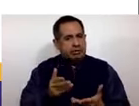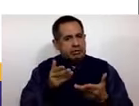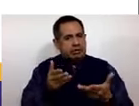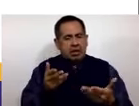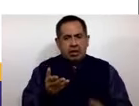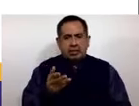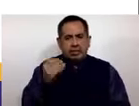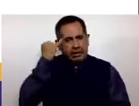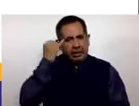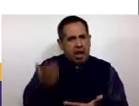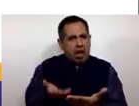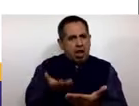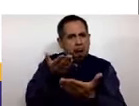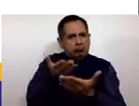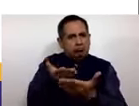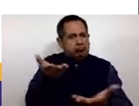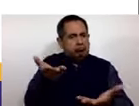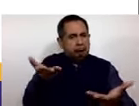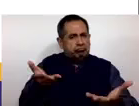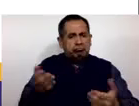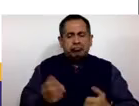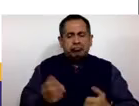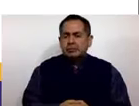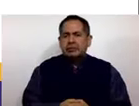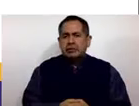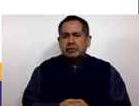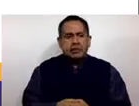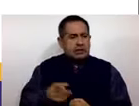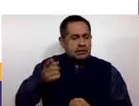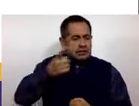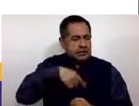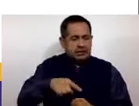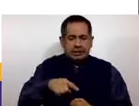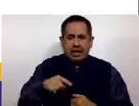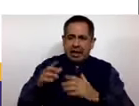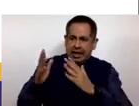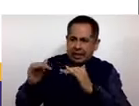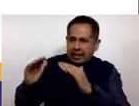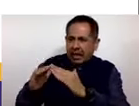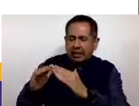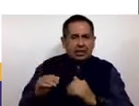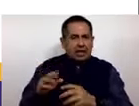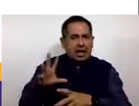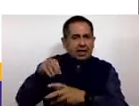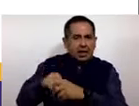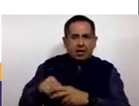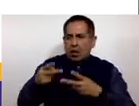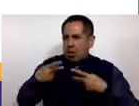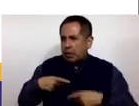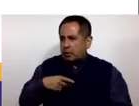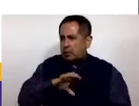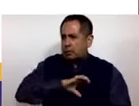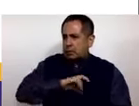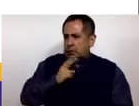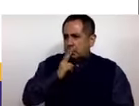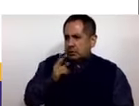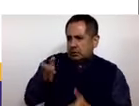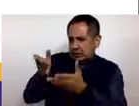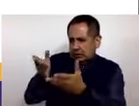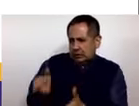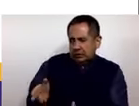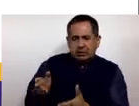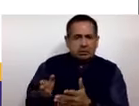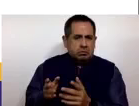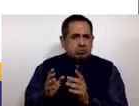mesa. ¿Cómo hacemos para que lo doméstico y los cuidados de nuestros seres queridos, asuntos en apariencia